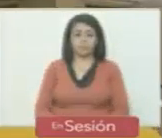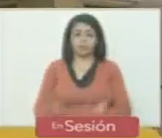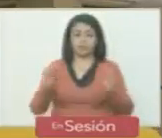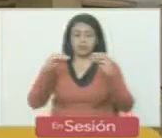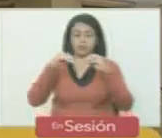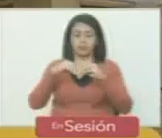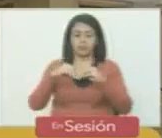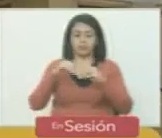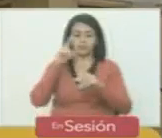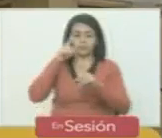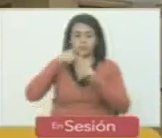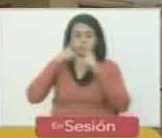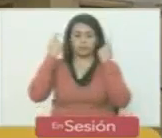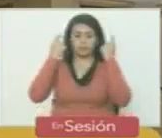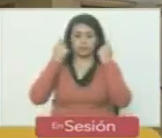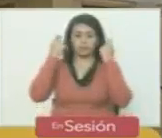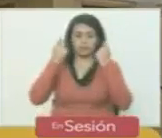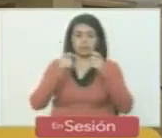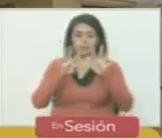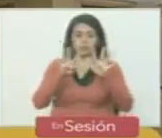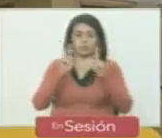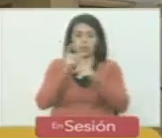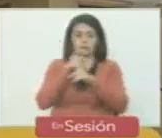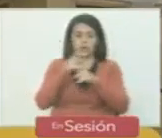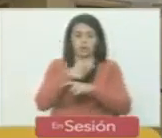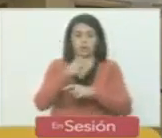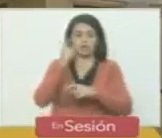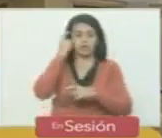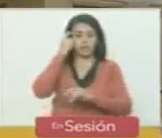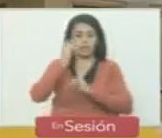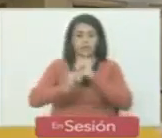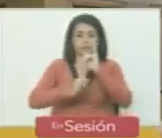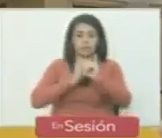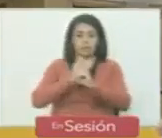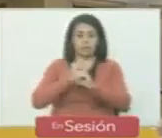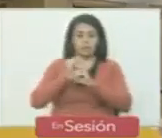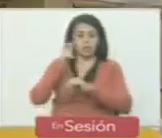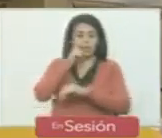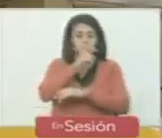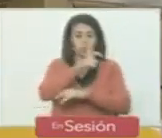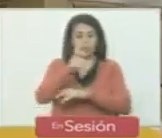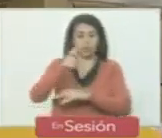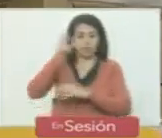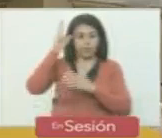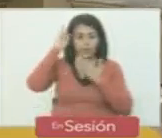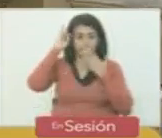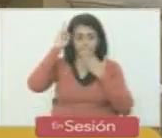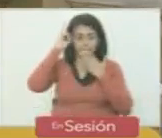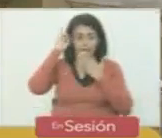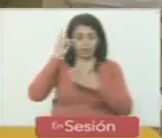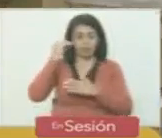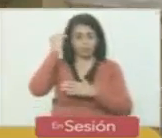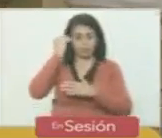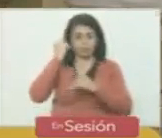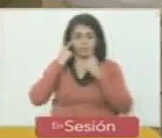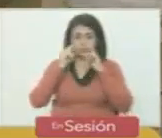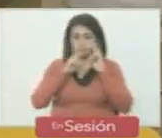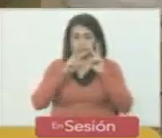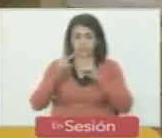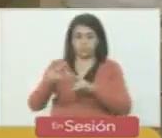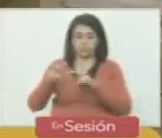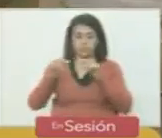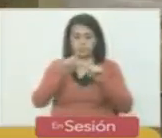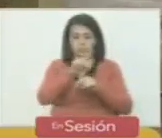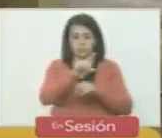Acuerdo con motivo de celebrarse el 9 de agosto el Día Internacional de los Pueblos Indígenas. Considerando que